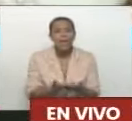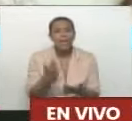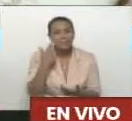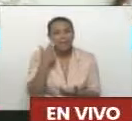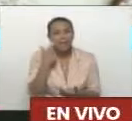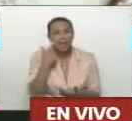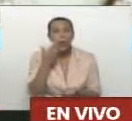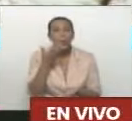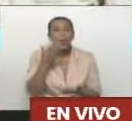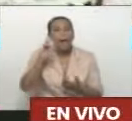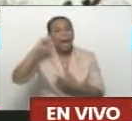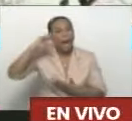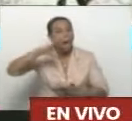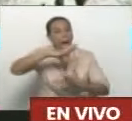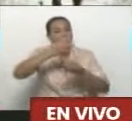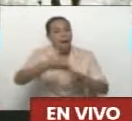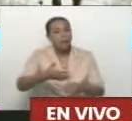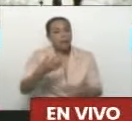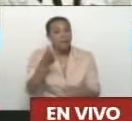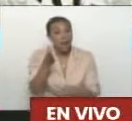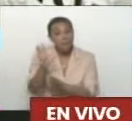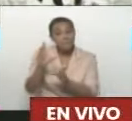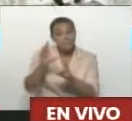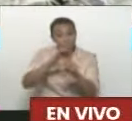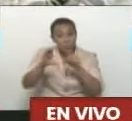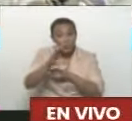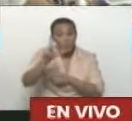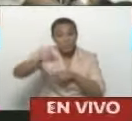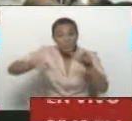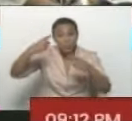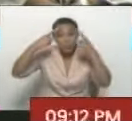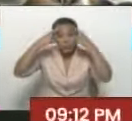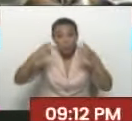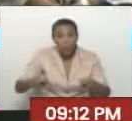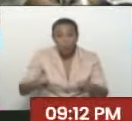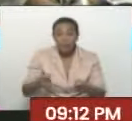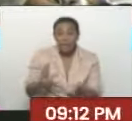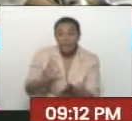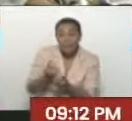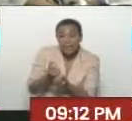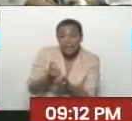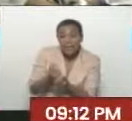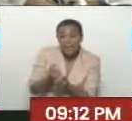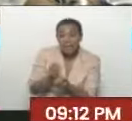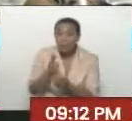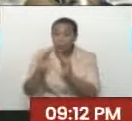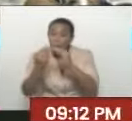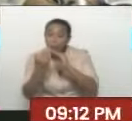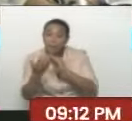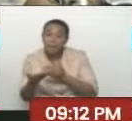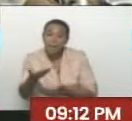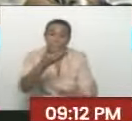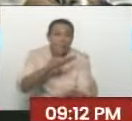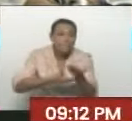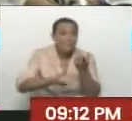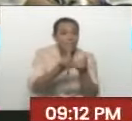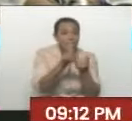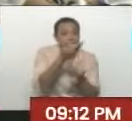una retroalimentación. El cultor va, también se gana su churupo, invierte dinero también en la comunidad y así se va